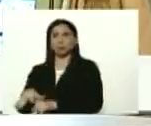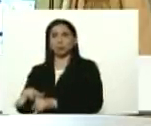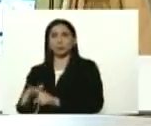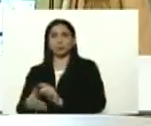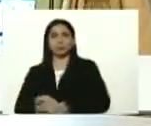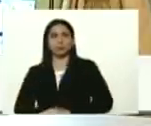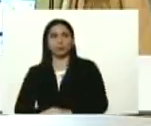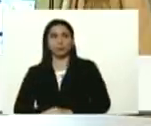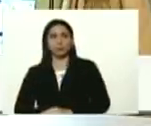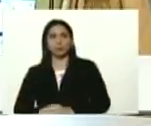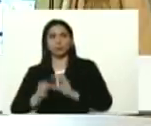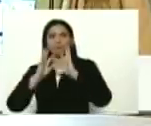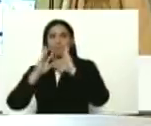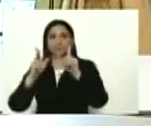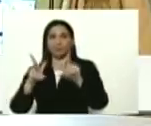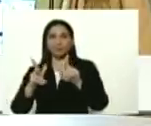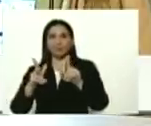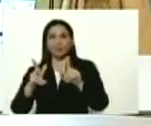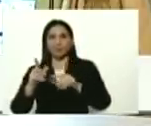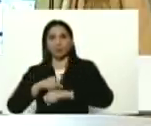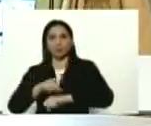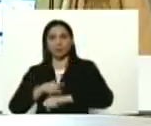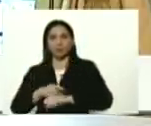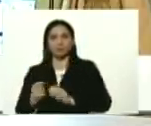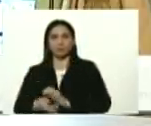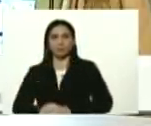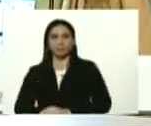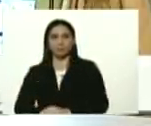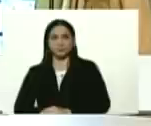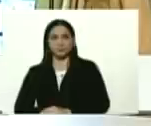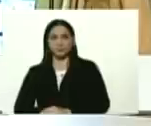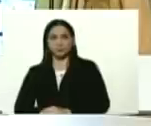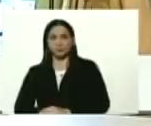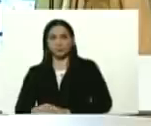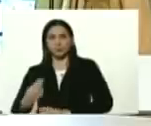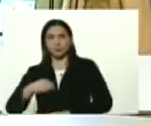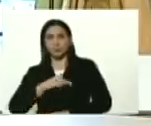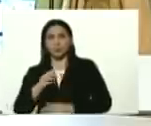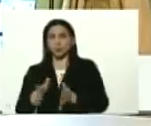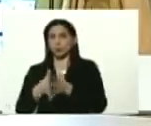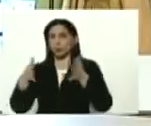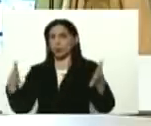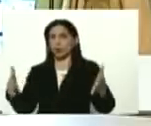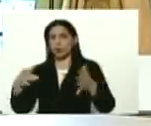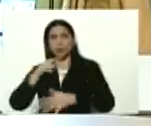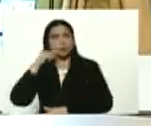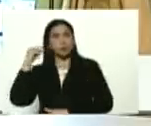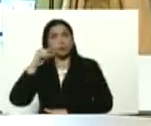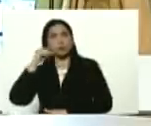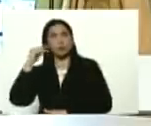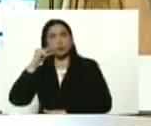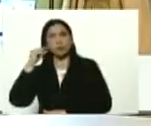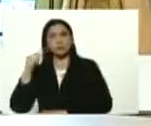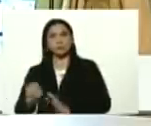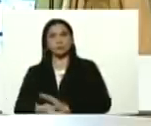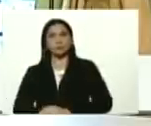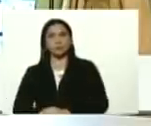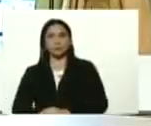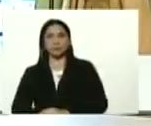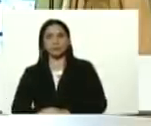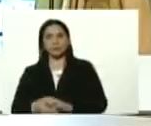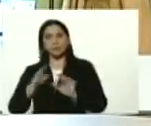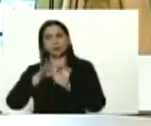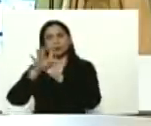Quedaron los testimonios en el tiempo que nuestro gran mariscal de Ayacucho, Antonio José de Sucre,